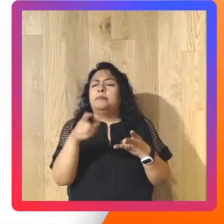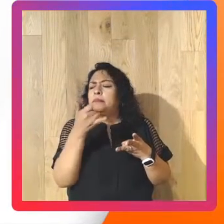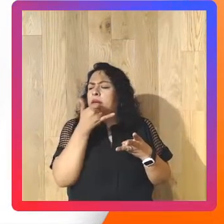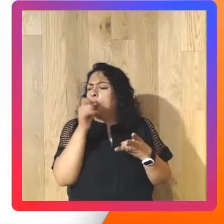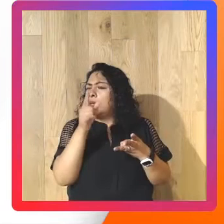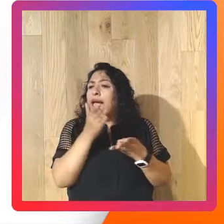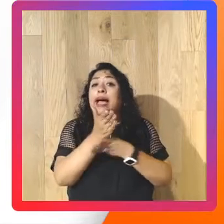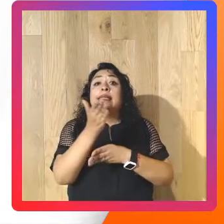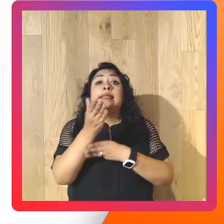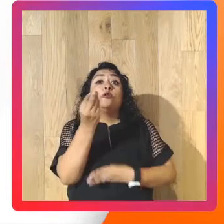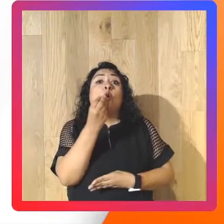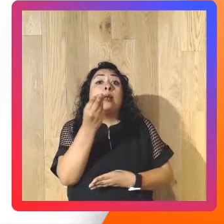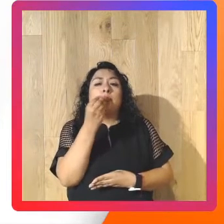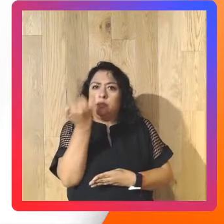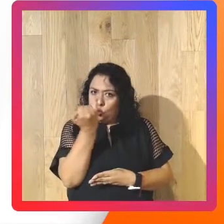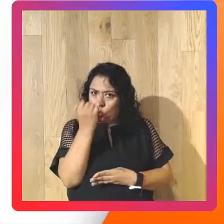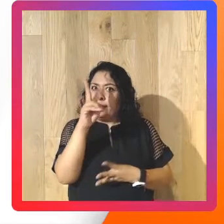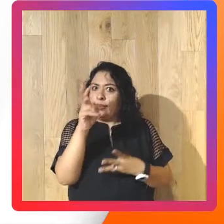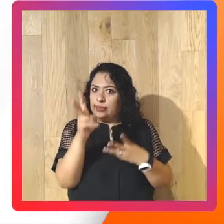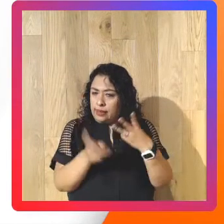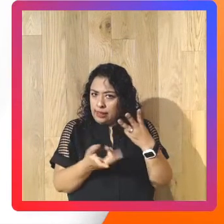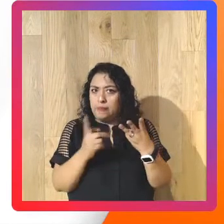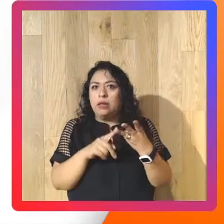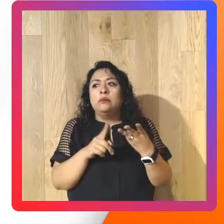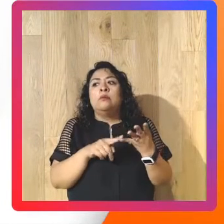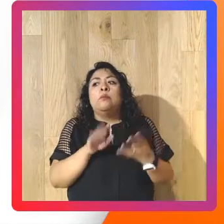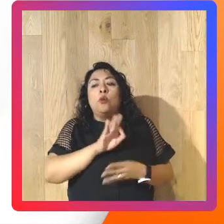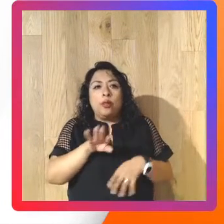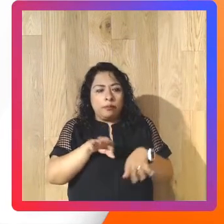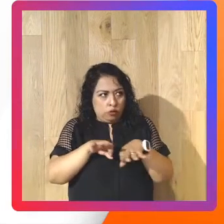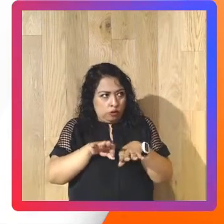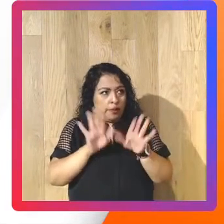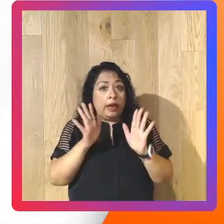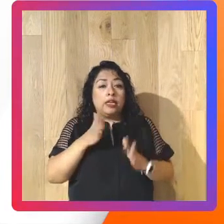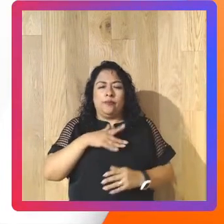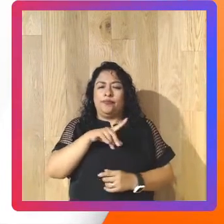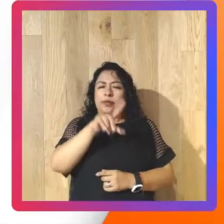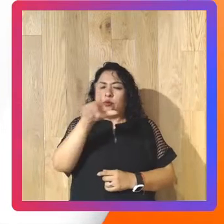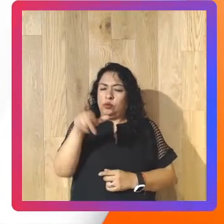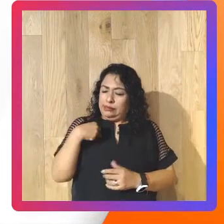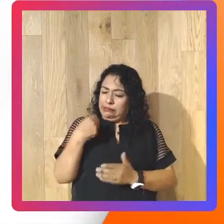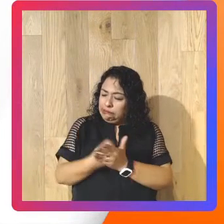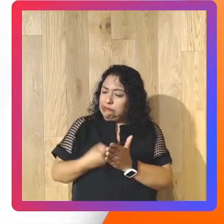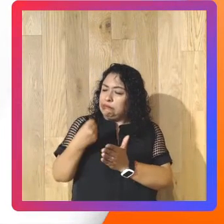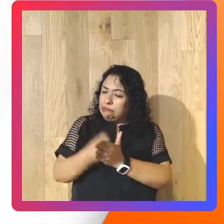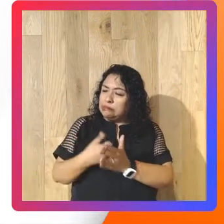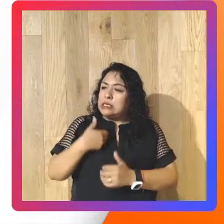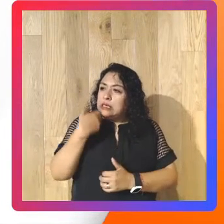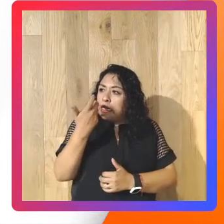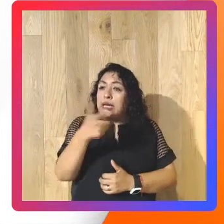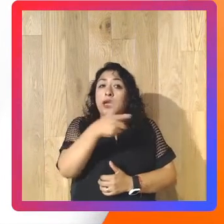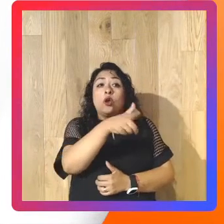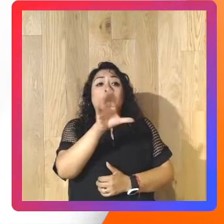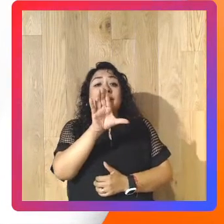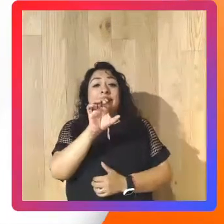en acceso a la alimentación también. Al menos podemos trabajar. Yo más adelante voy a insistir en